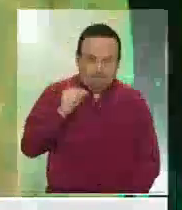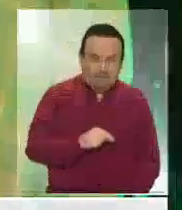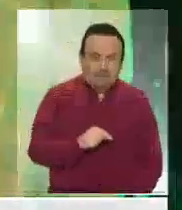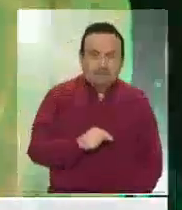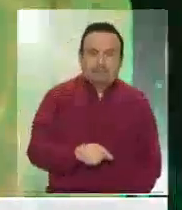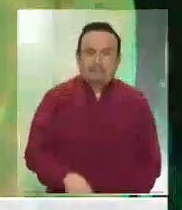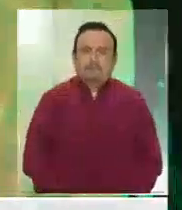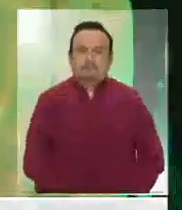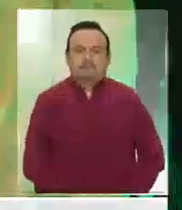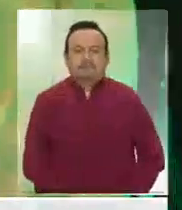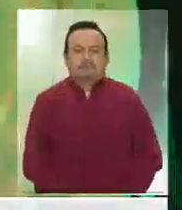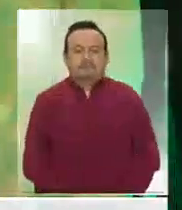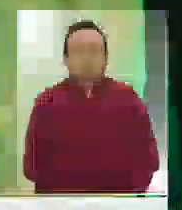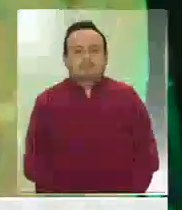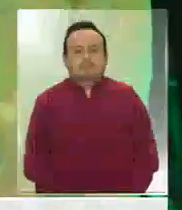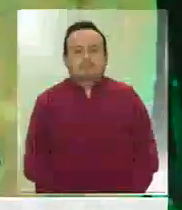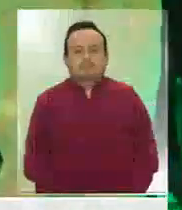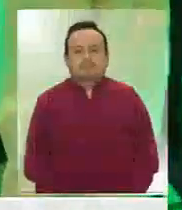escucho.